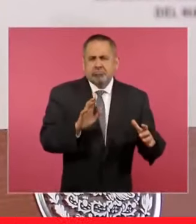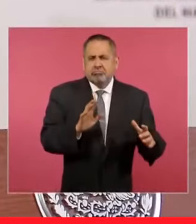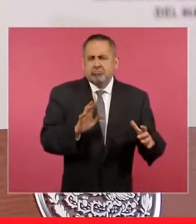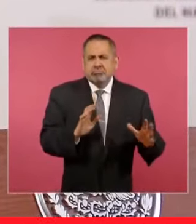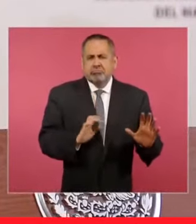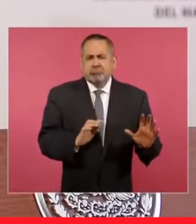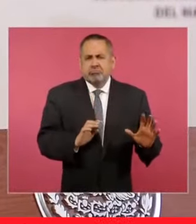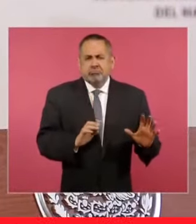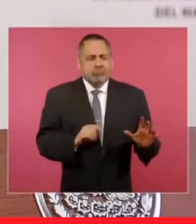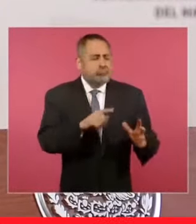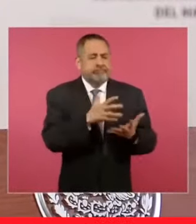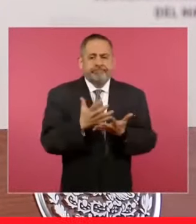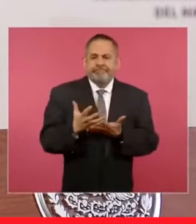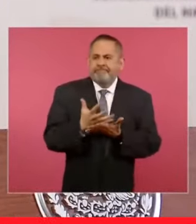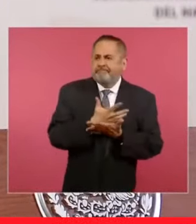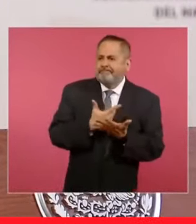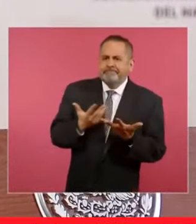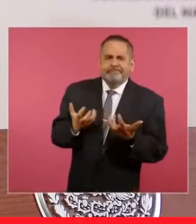estos Este